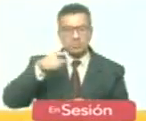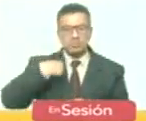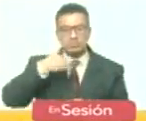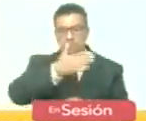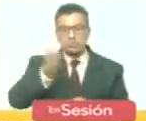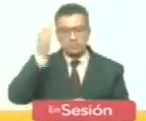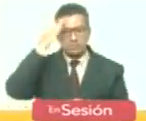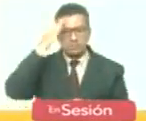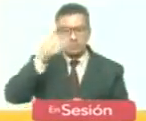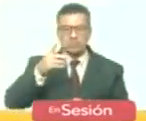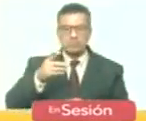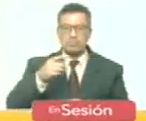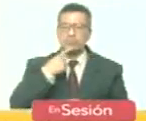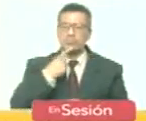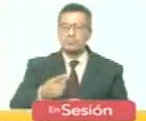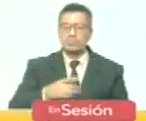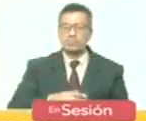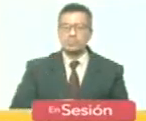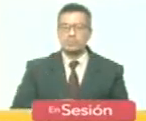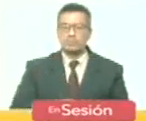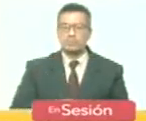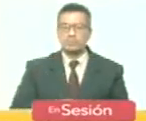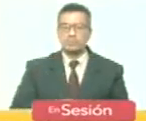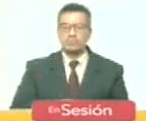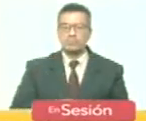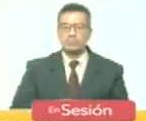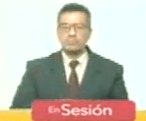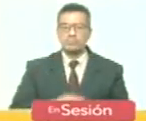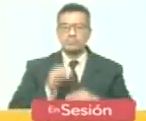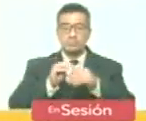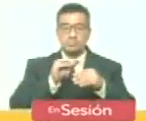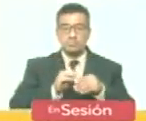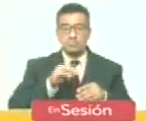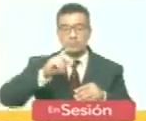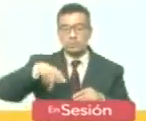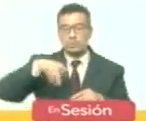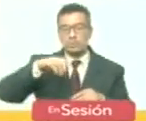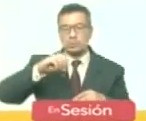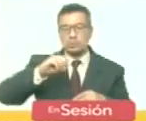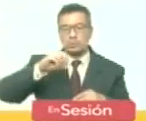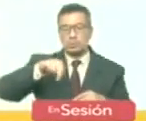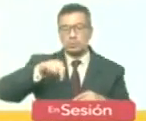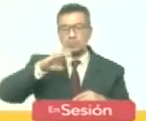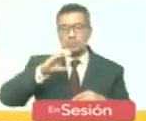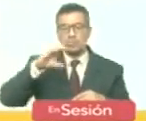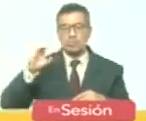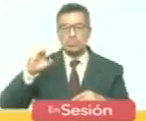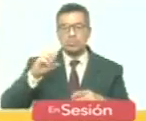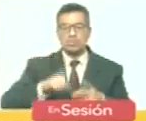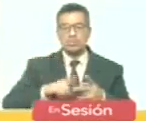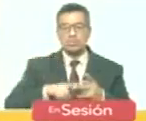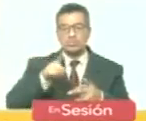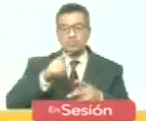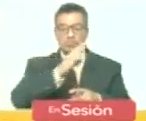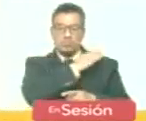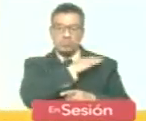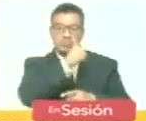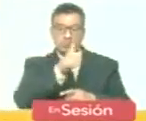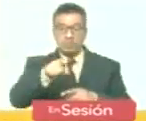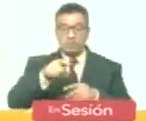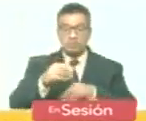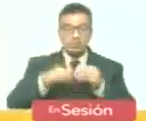¿Ustedes saben qué confesaron el llamado alias Pons, Monasterios, que era el jefe